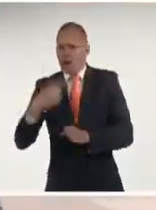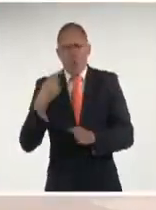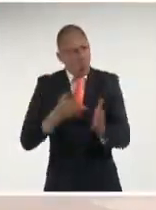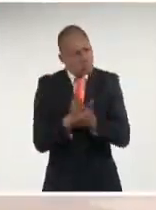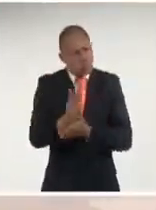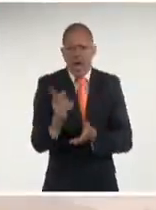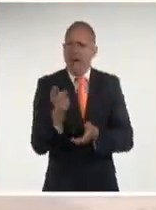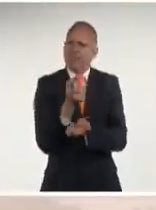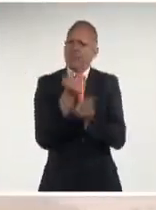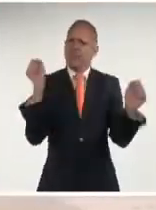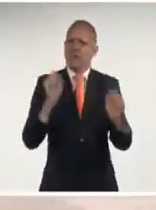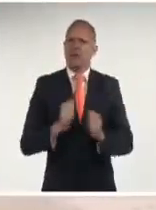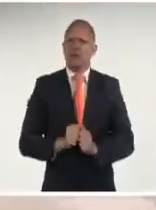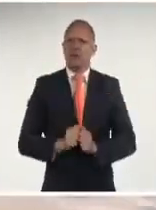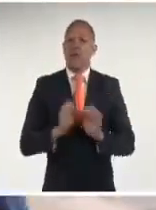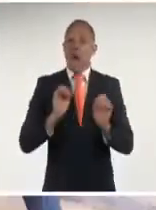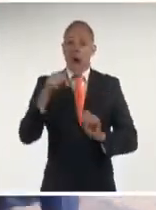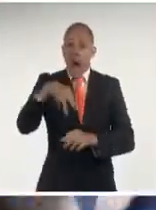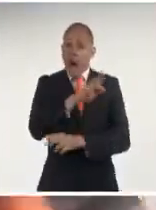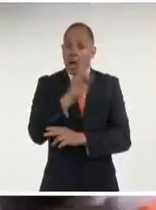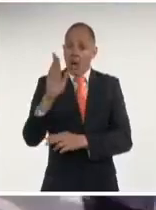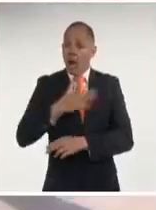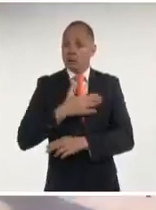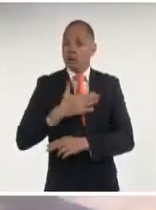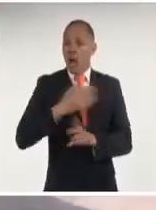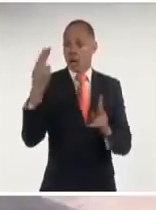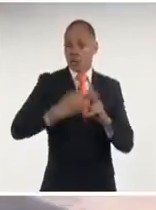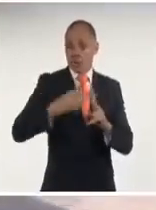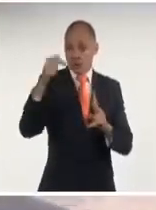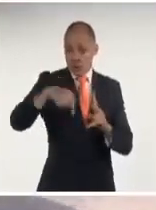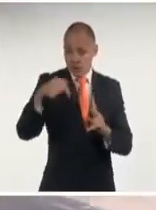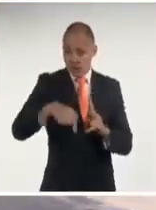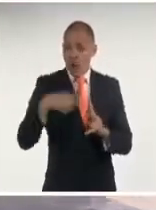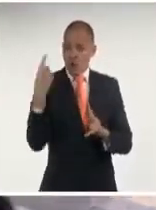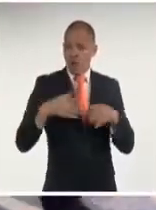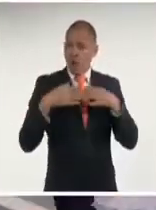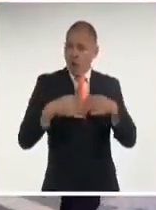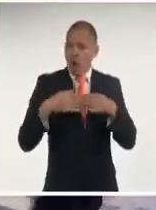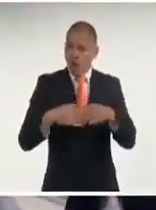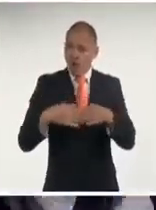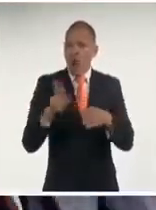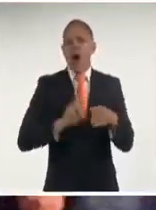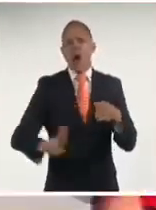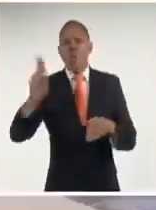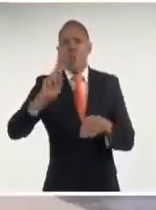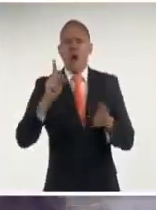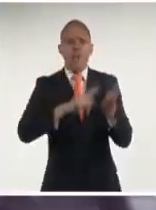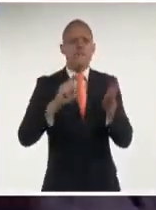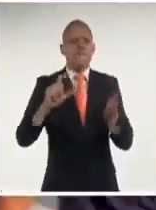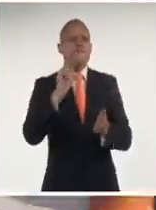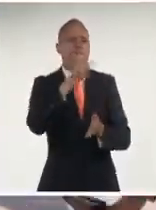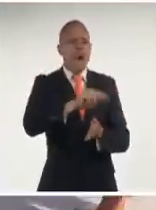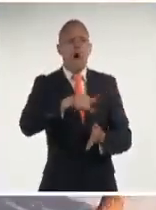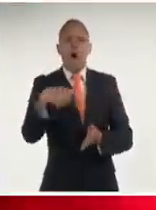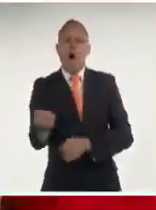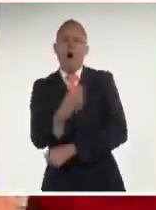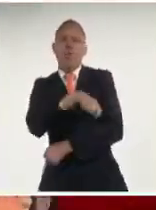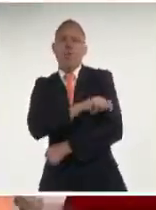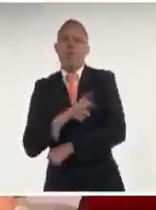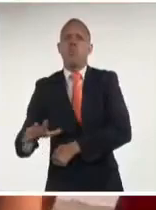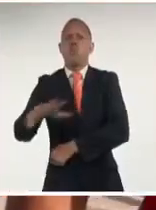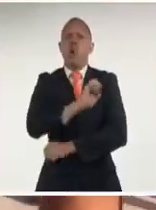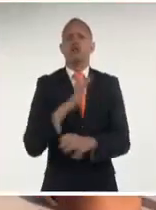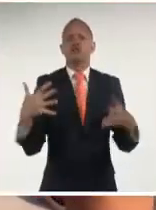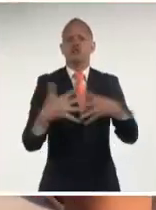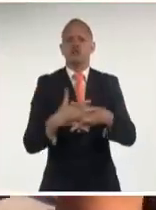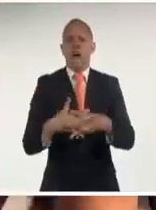Esto es la revolución de Cuba y en Granma estaremos con el primer secretario del partido y con el pueblo de Granma. Aquí